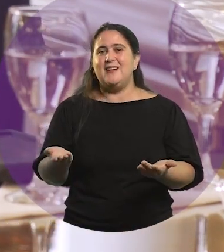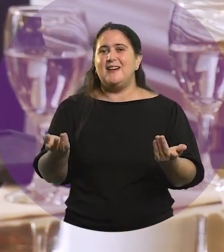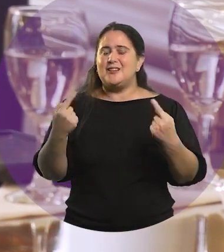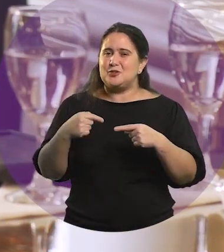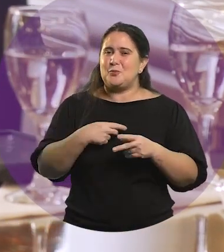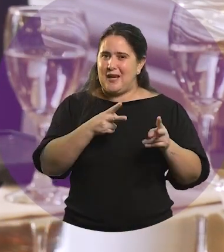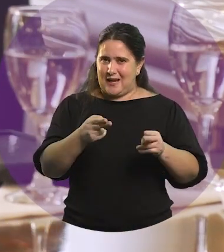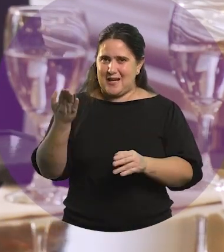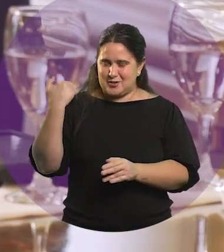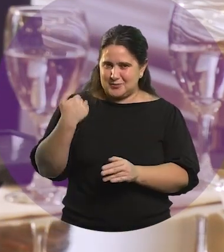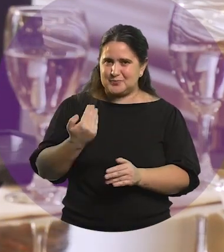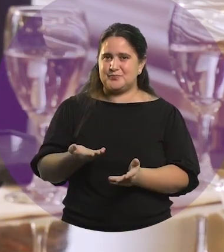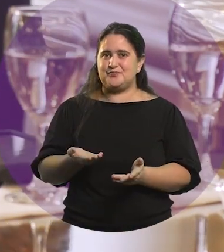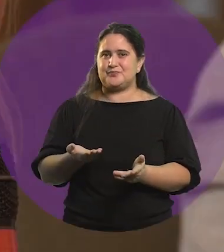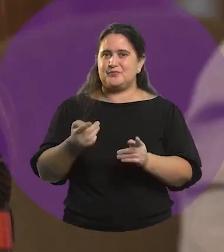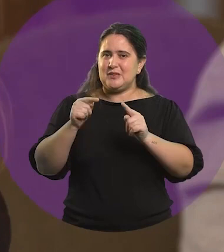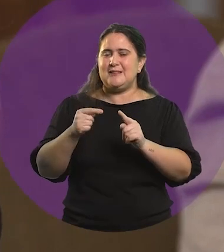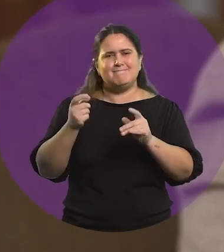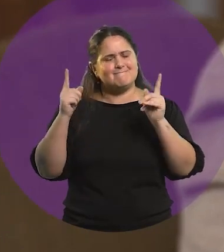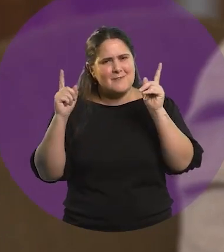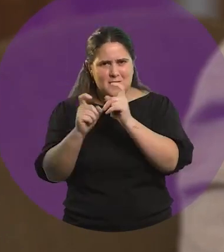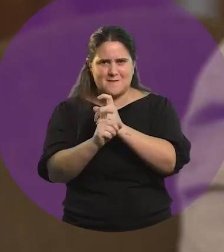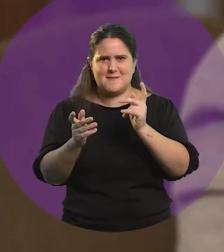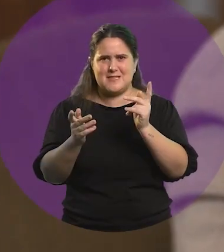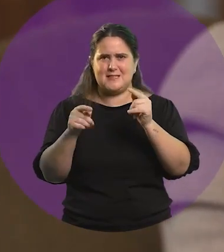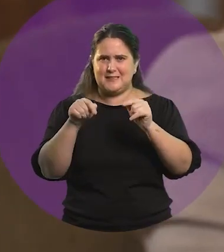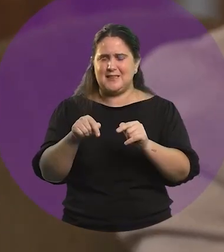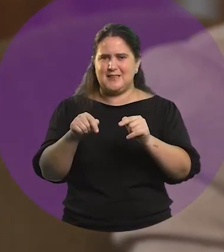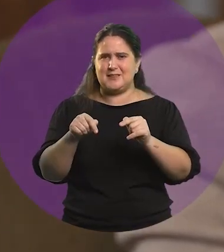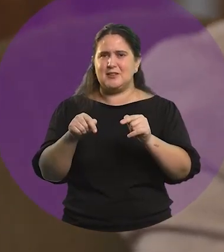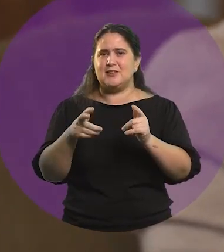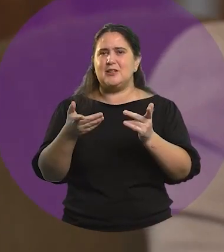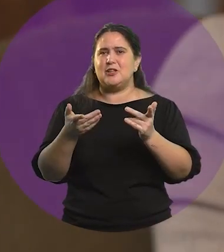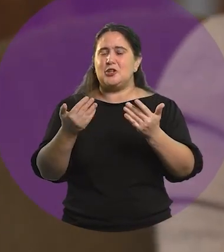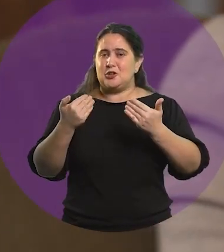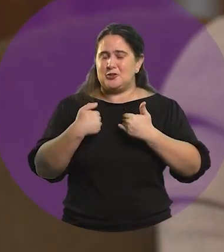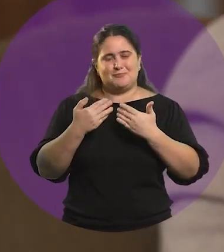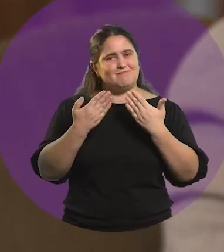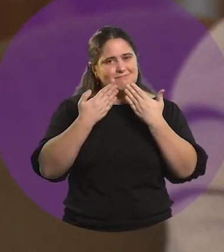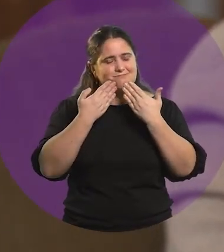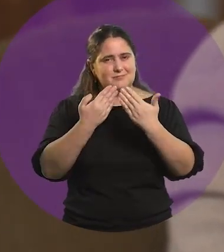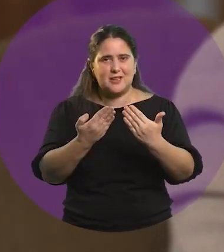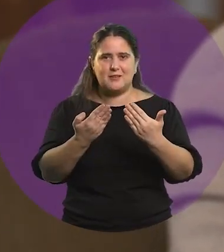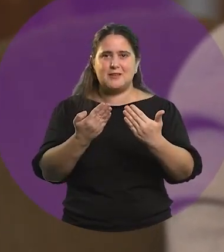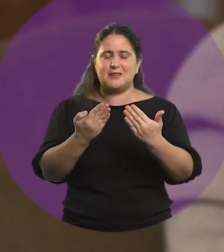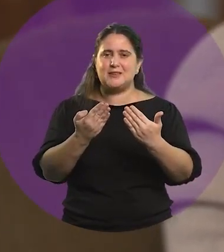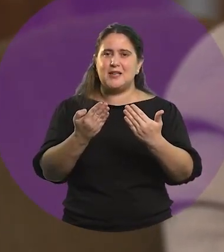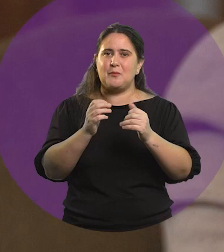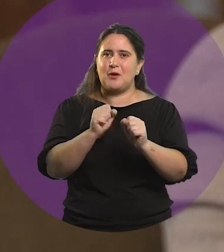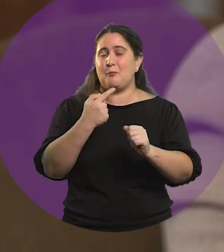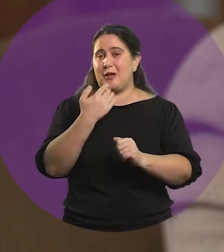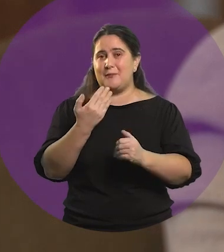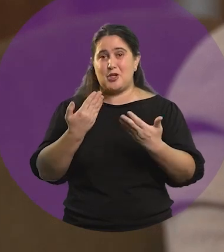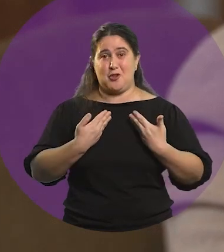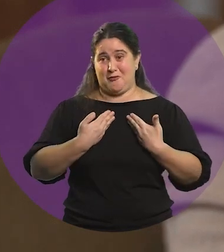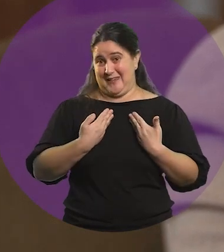Siendo de una generación donde nos costaba mucho todo esto, soy una agradecida de poder